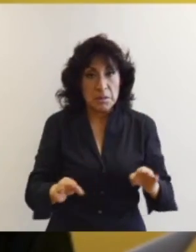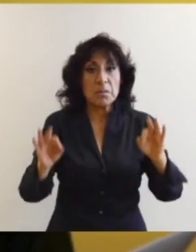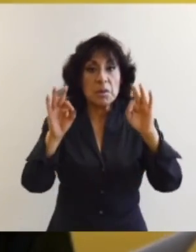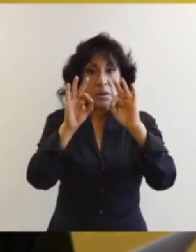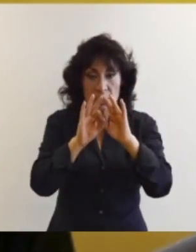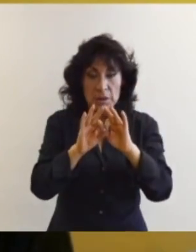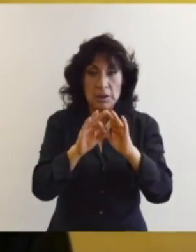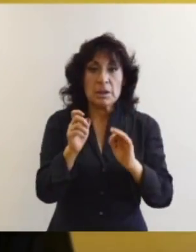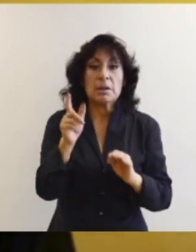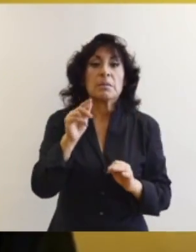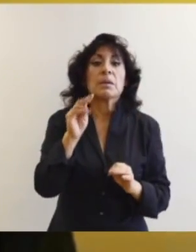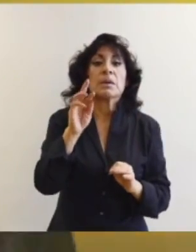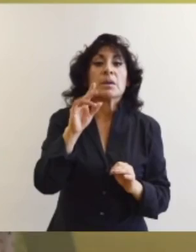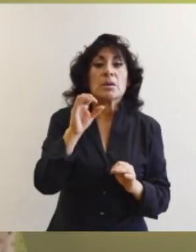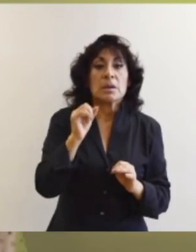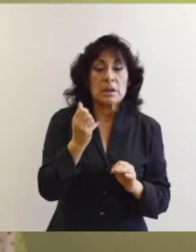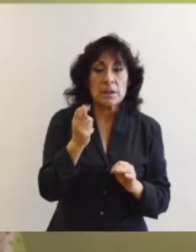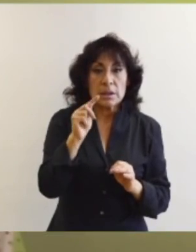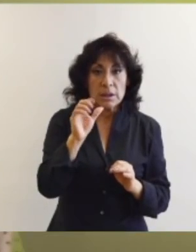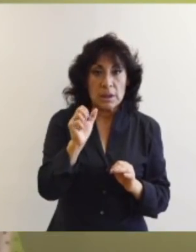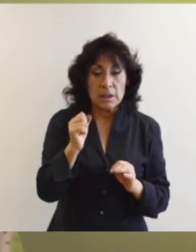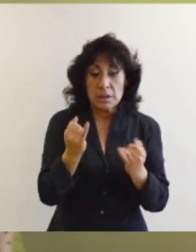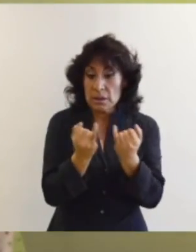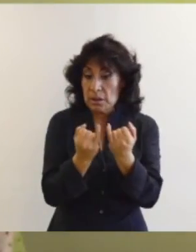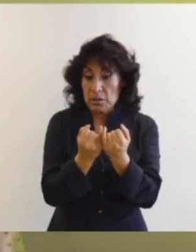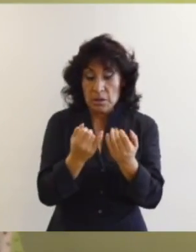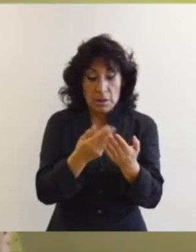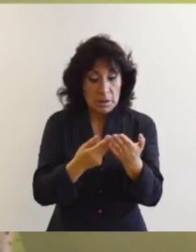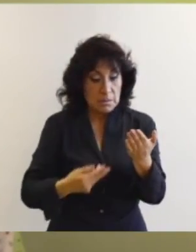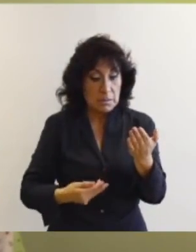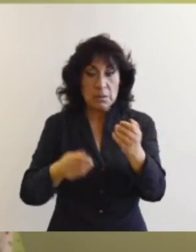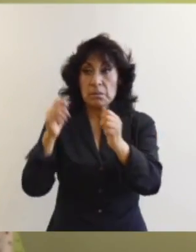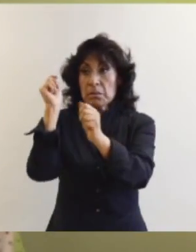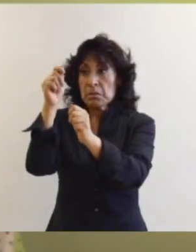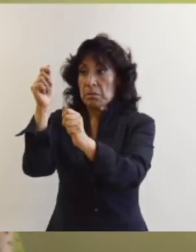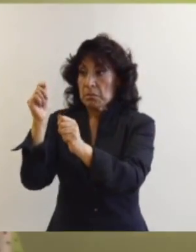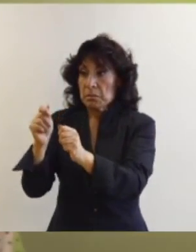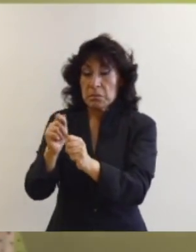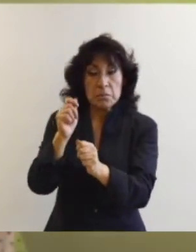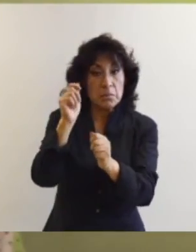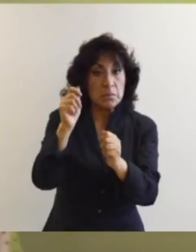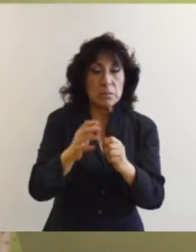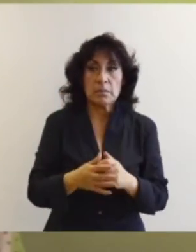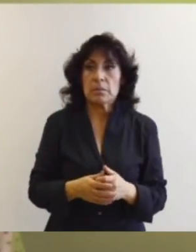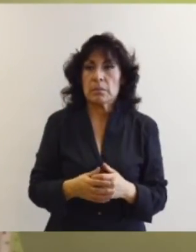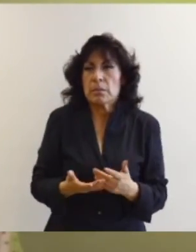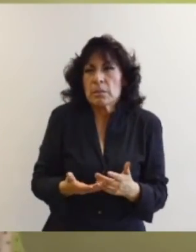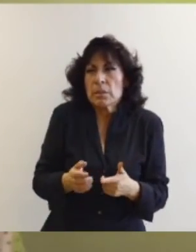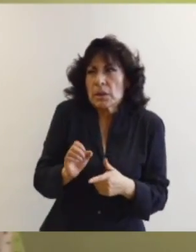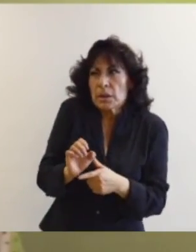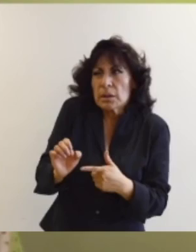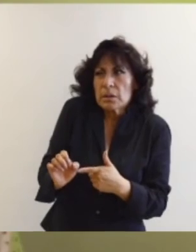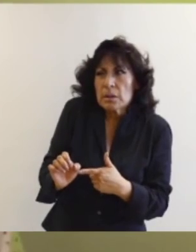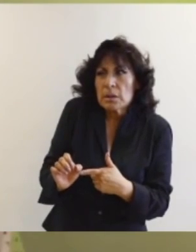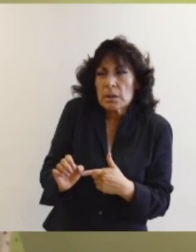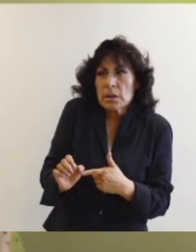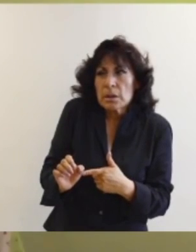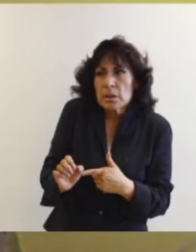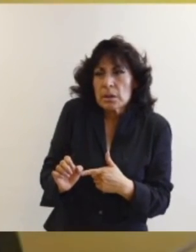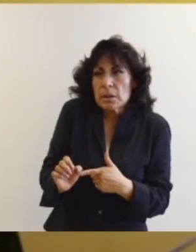escultura precortesiana. Y después, no los hay de Cuauhtémoc.